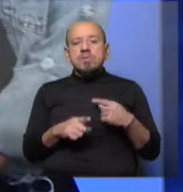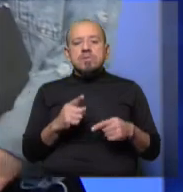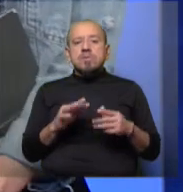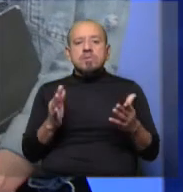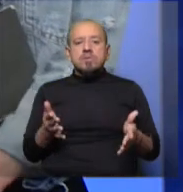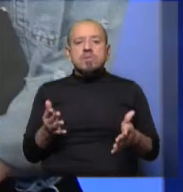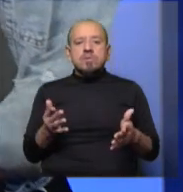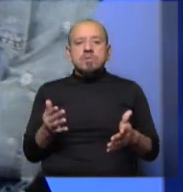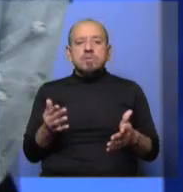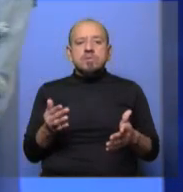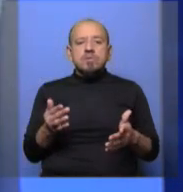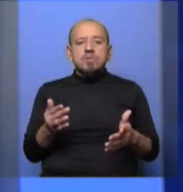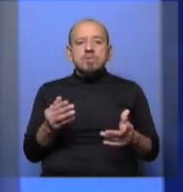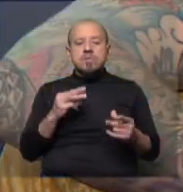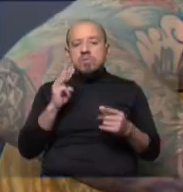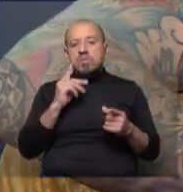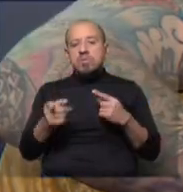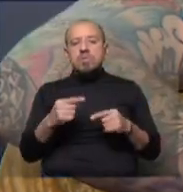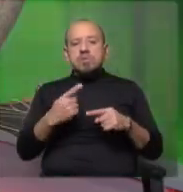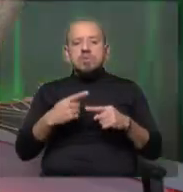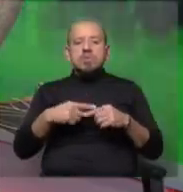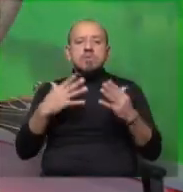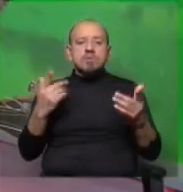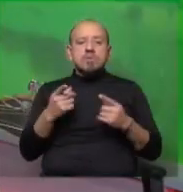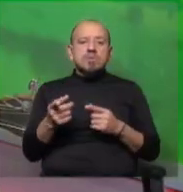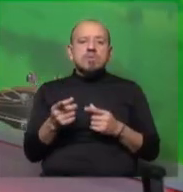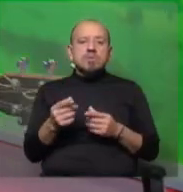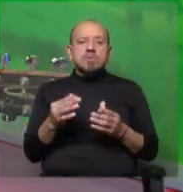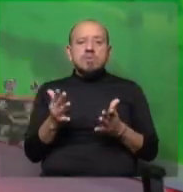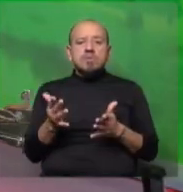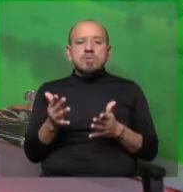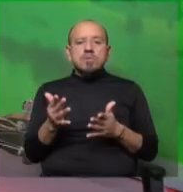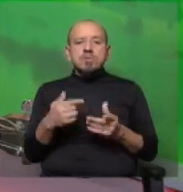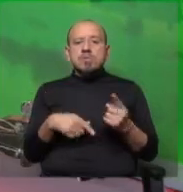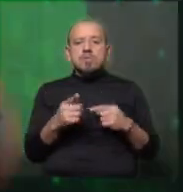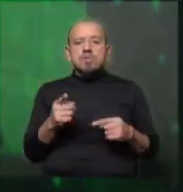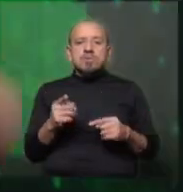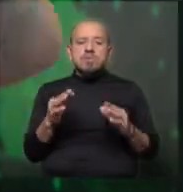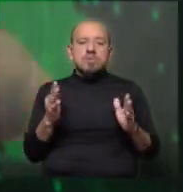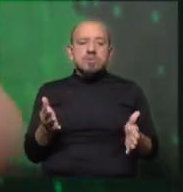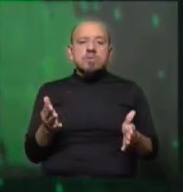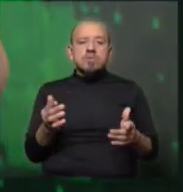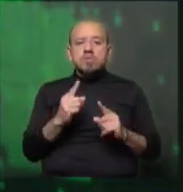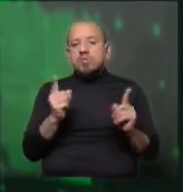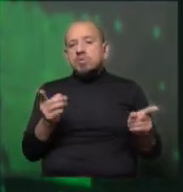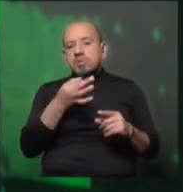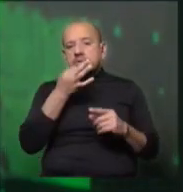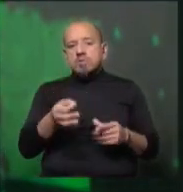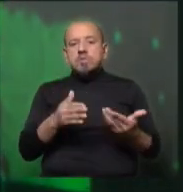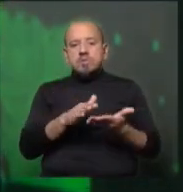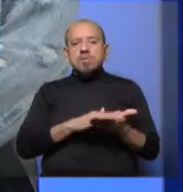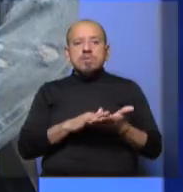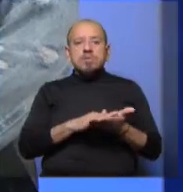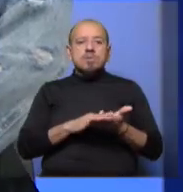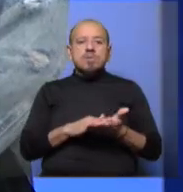preparando esos shows de festivales? A full, dejar todo, como hablamos con él. No, no se saluda, no se habla, una atrás del otro,